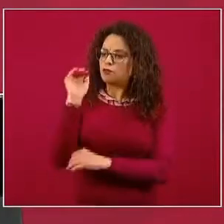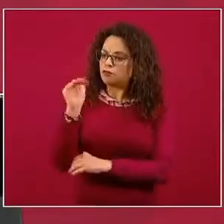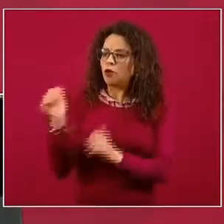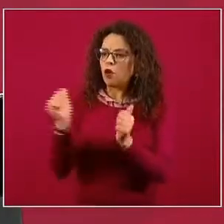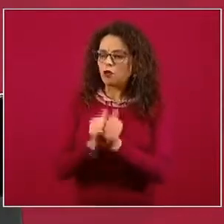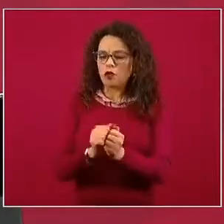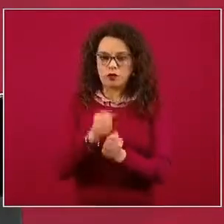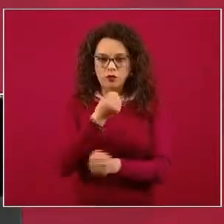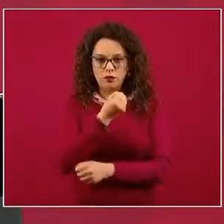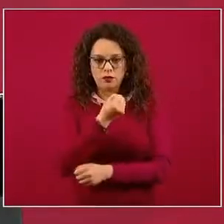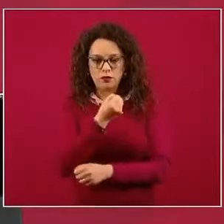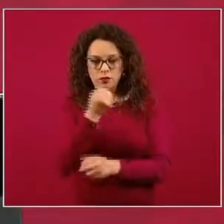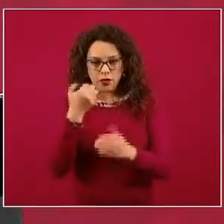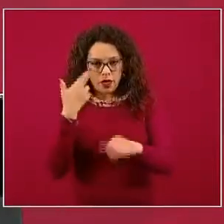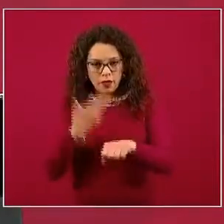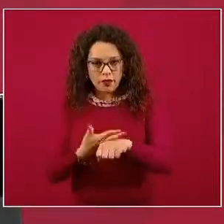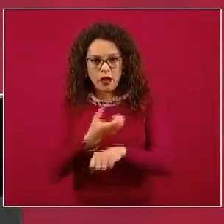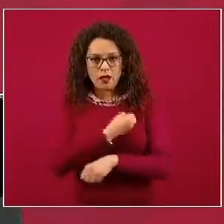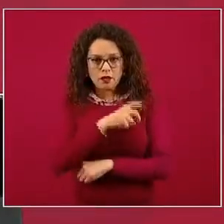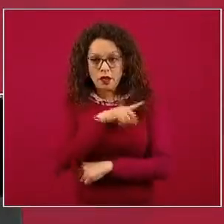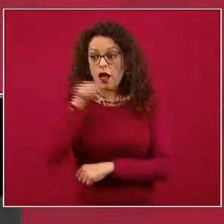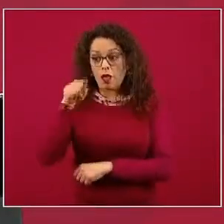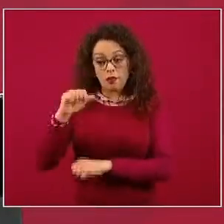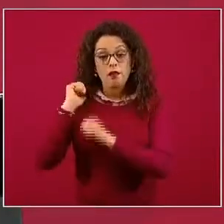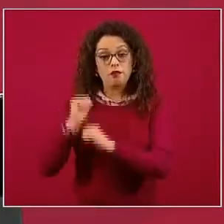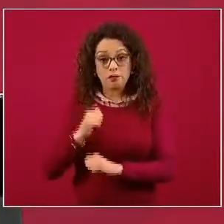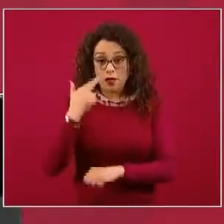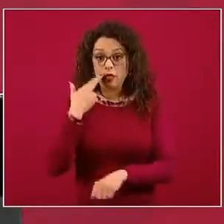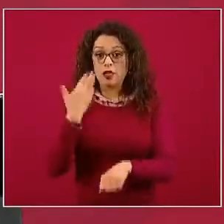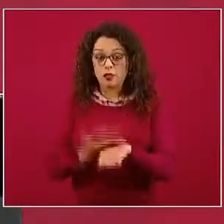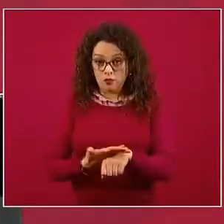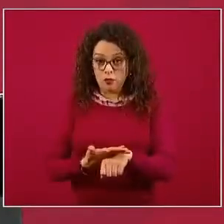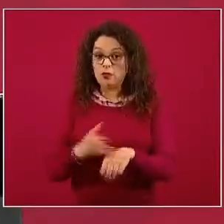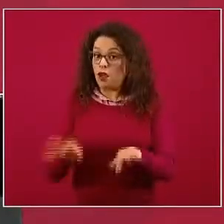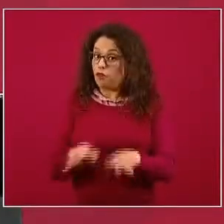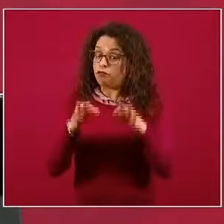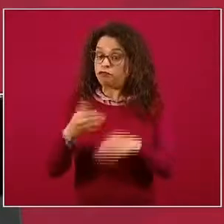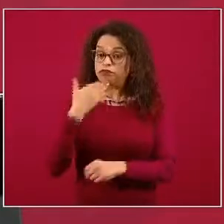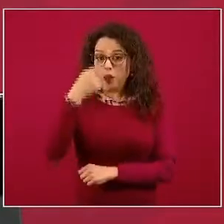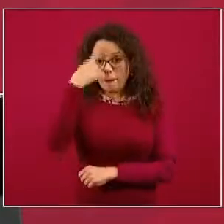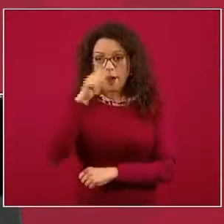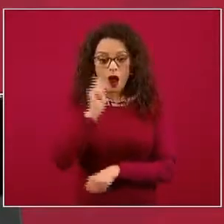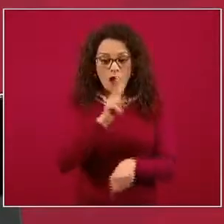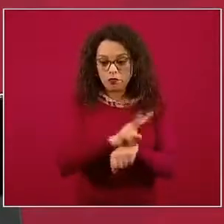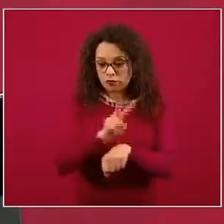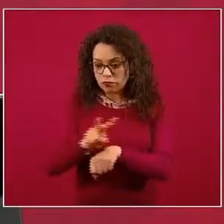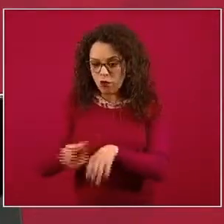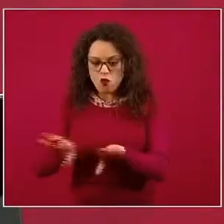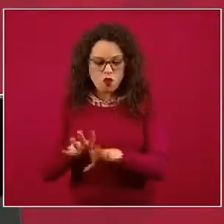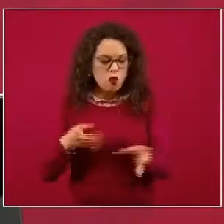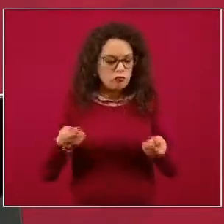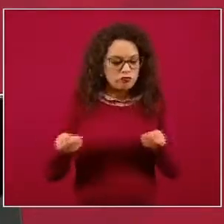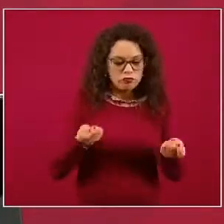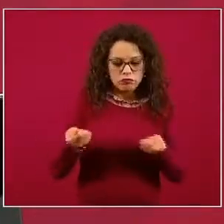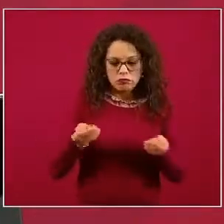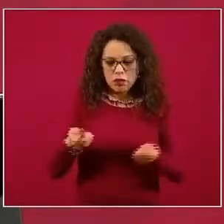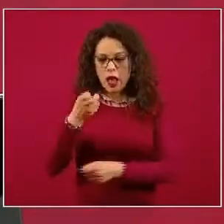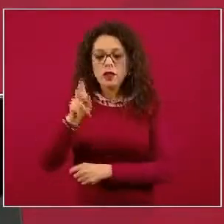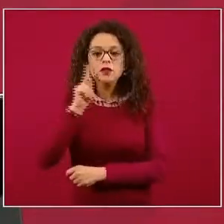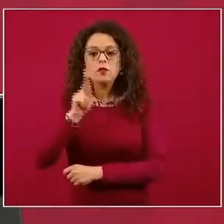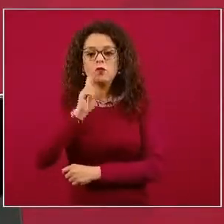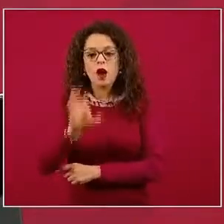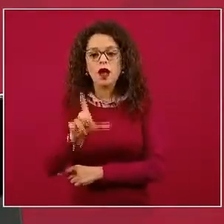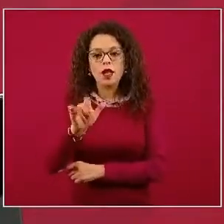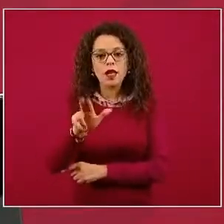es la entidad responsable, competente, tanto de la supervisión como en su momento de la conducción de los ensayos